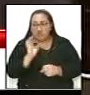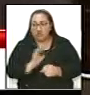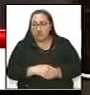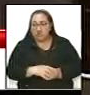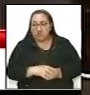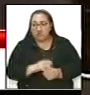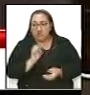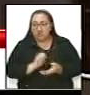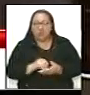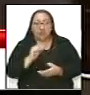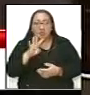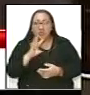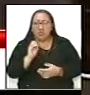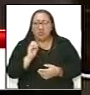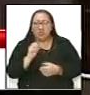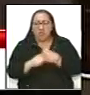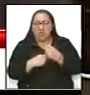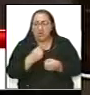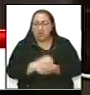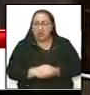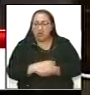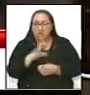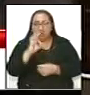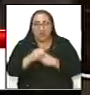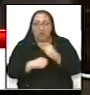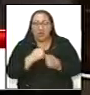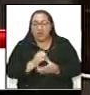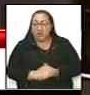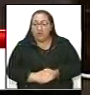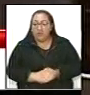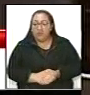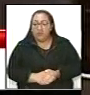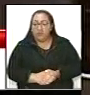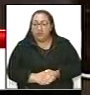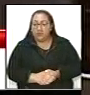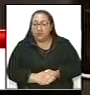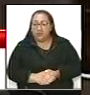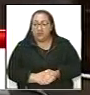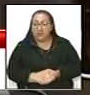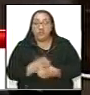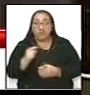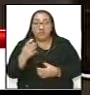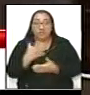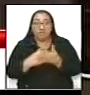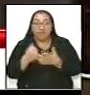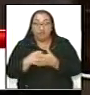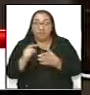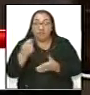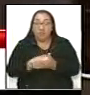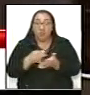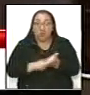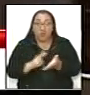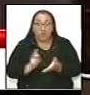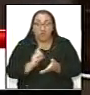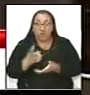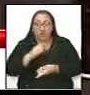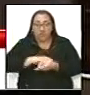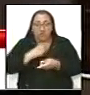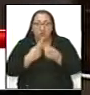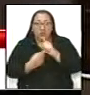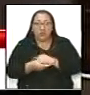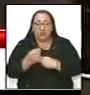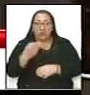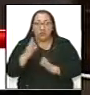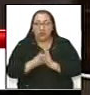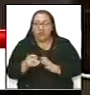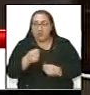de 40 años, 50 años. Esas exoneraciones, presidente, si se transforman en fondos